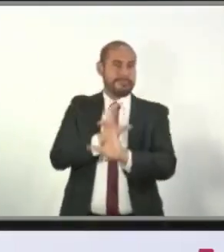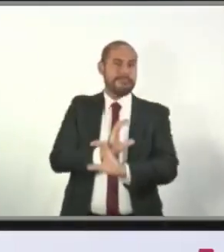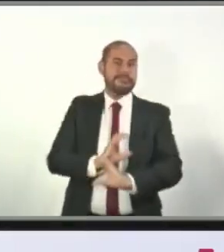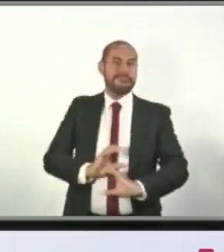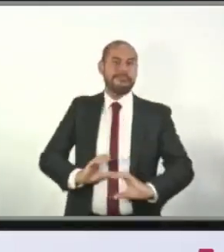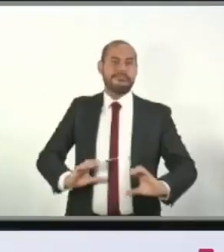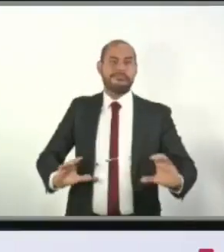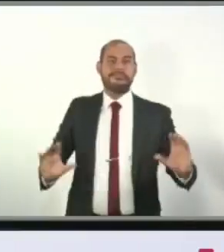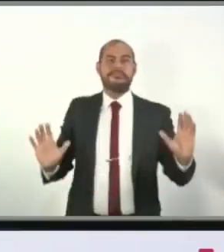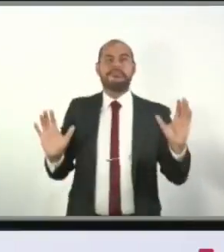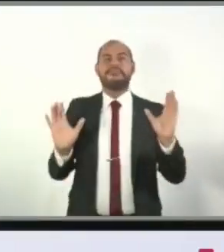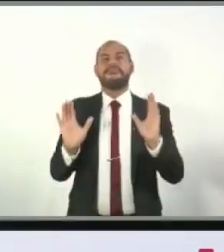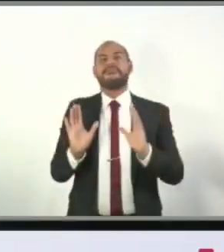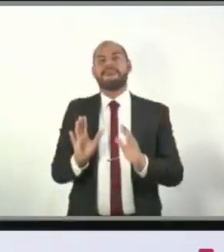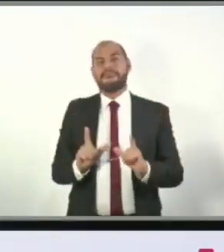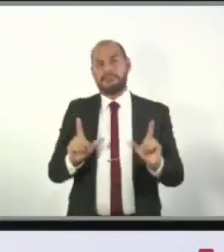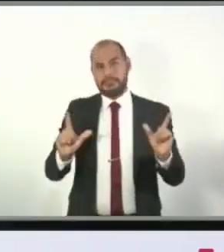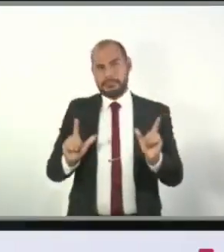cielo.